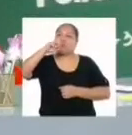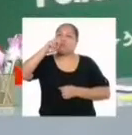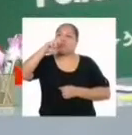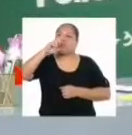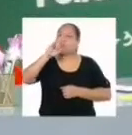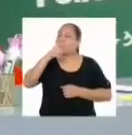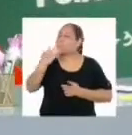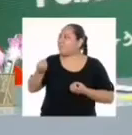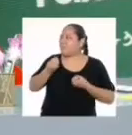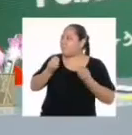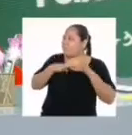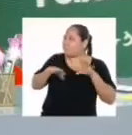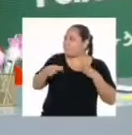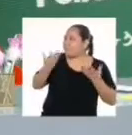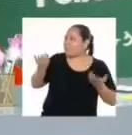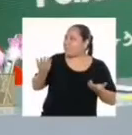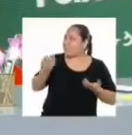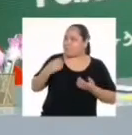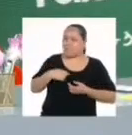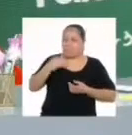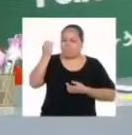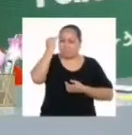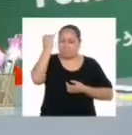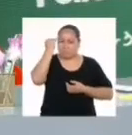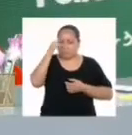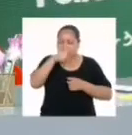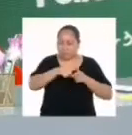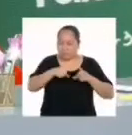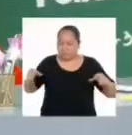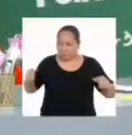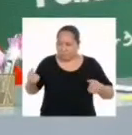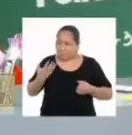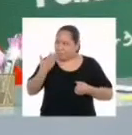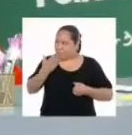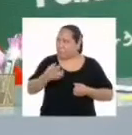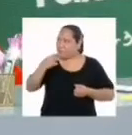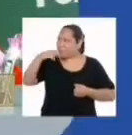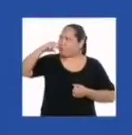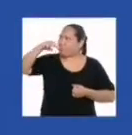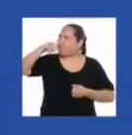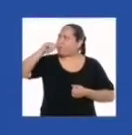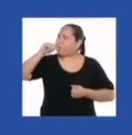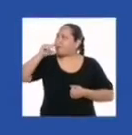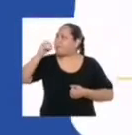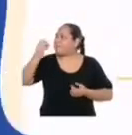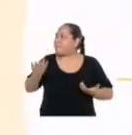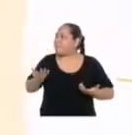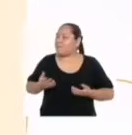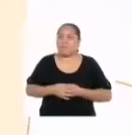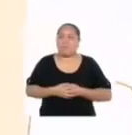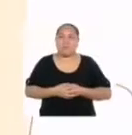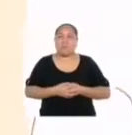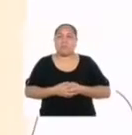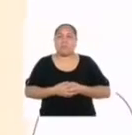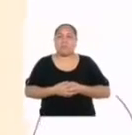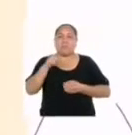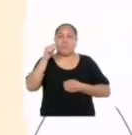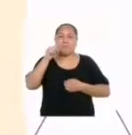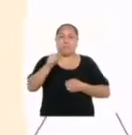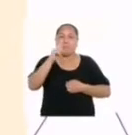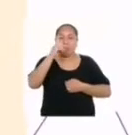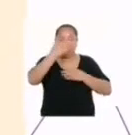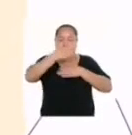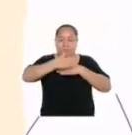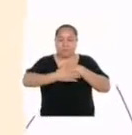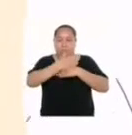pentágono regular? ¿Y cómo logro hacer una proyección de la zanja a partir de esa figura? Desde una